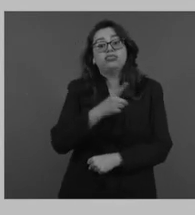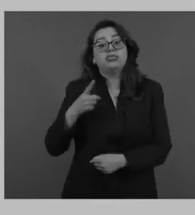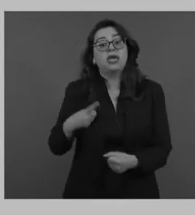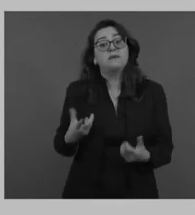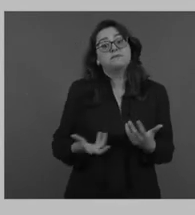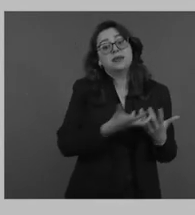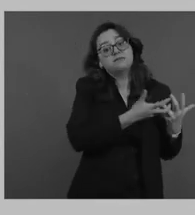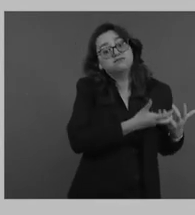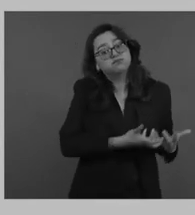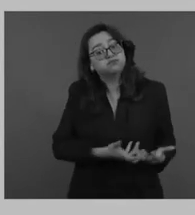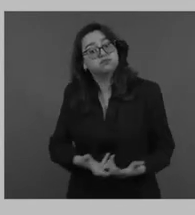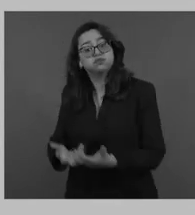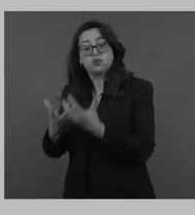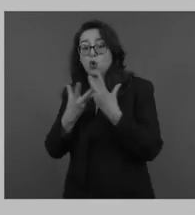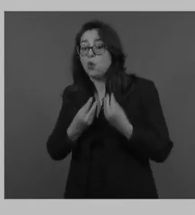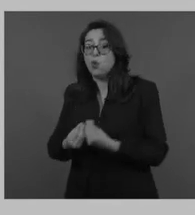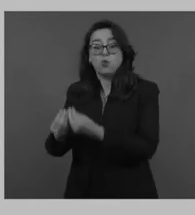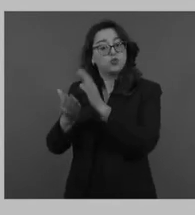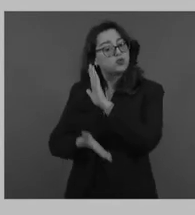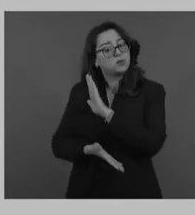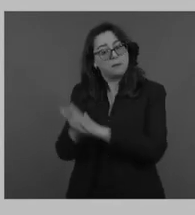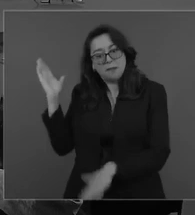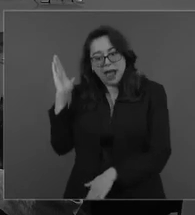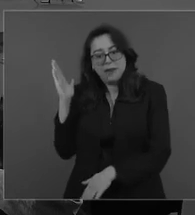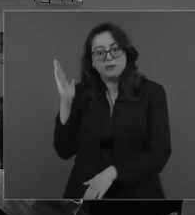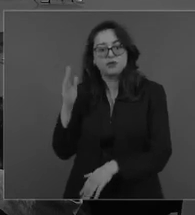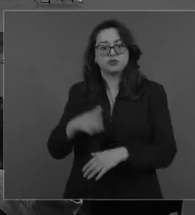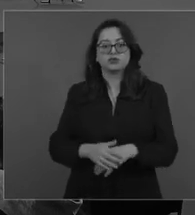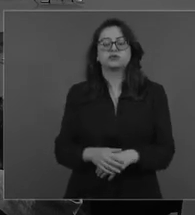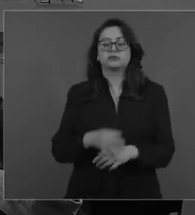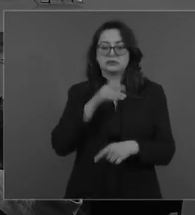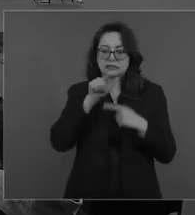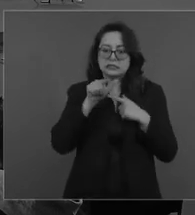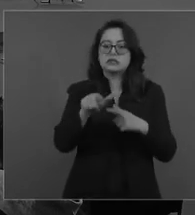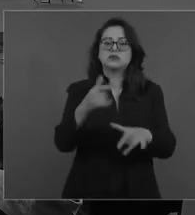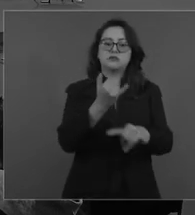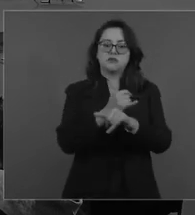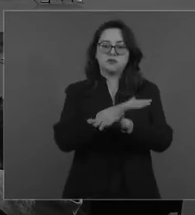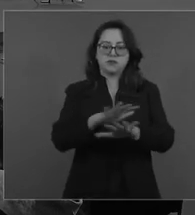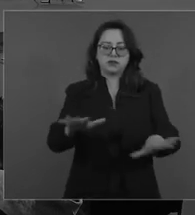que caminemos juntos. Te sigo informando.